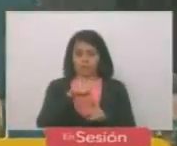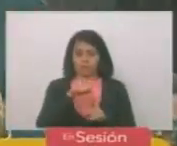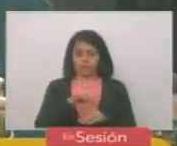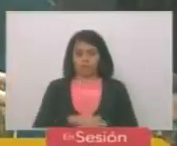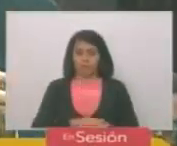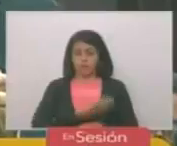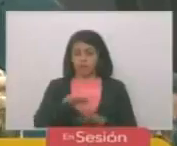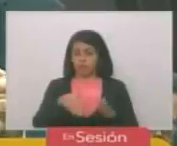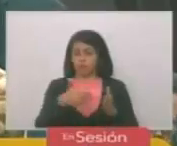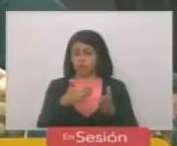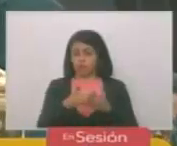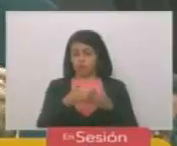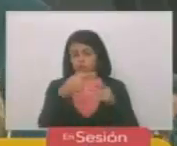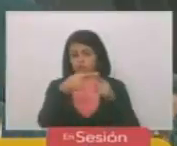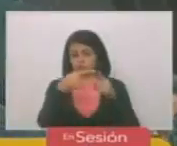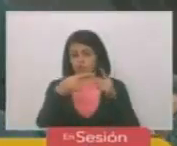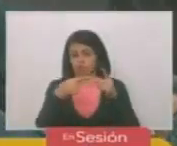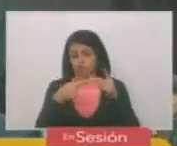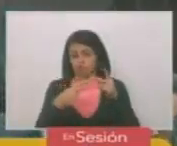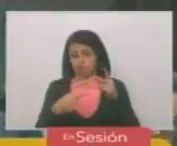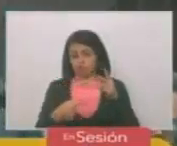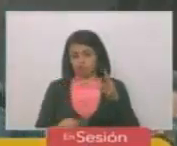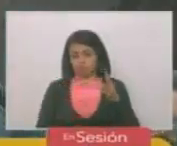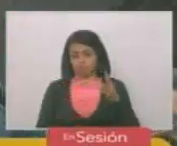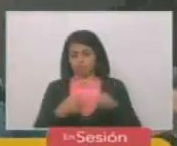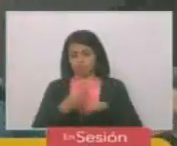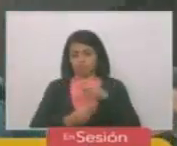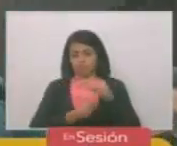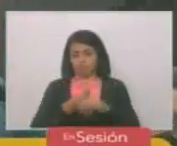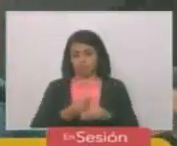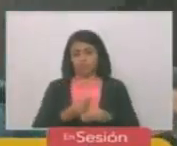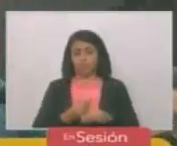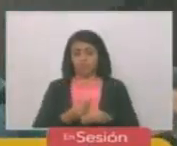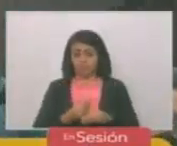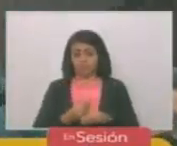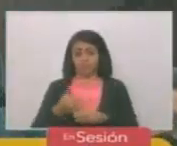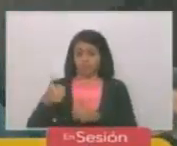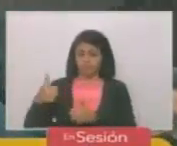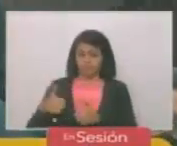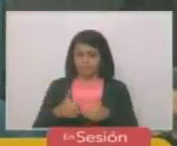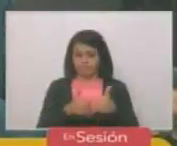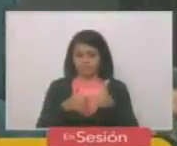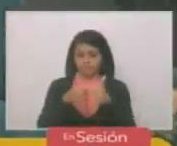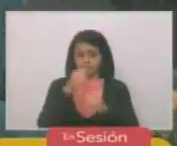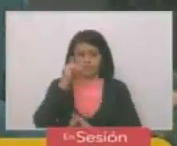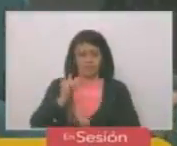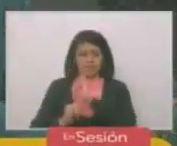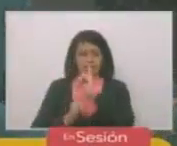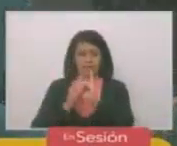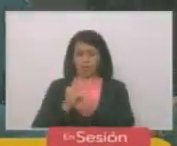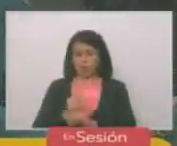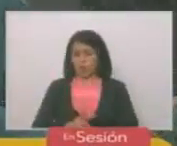todo lo que ha significado la persecución internacional más pavorosa contra un Estado.